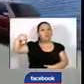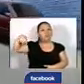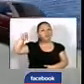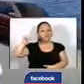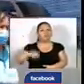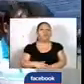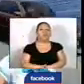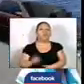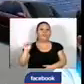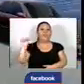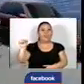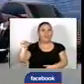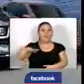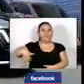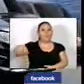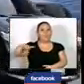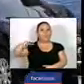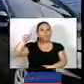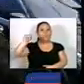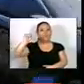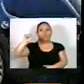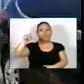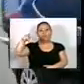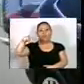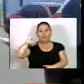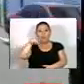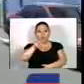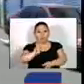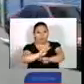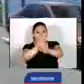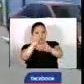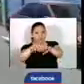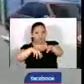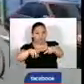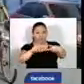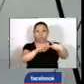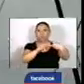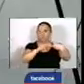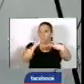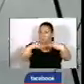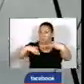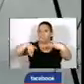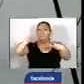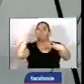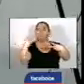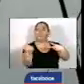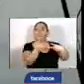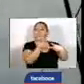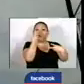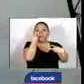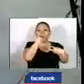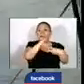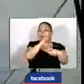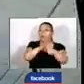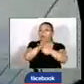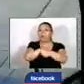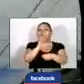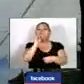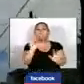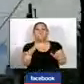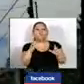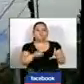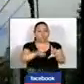San Luis Talpa es el segundo municipio del Departamento de La Paz que presenta más casos de COVID-19. Esto según la tabla de